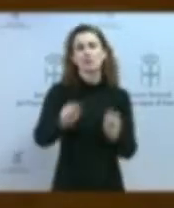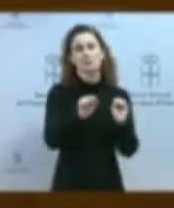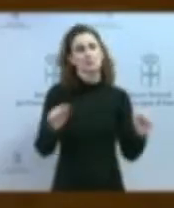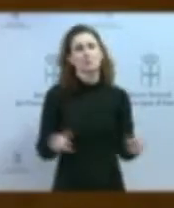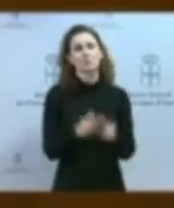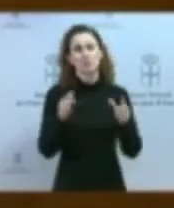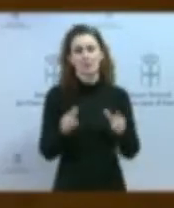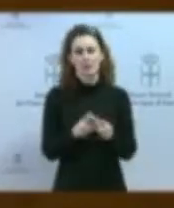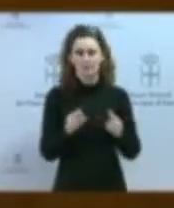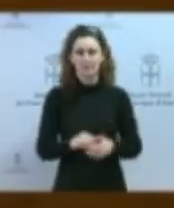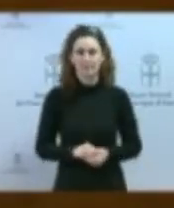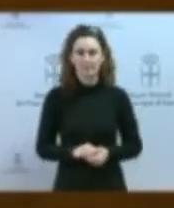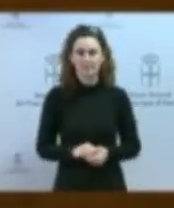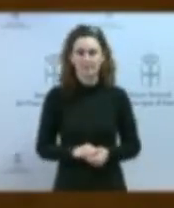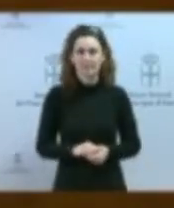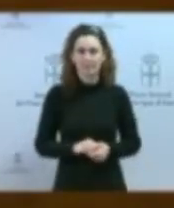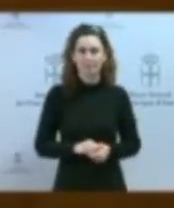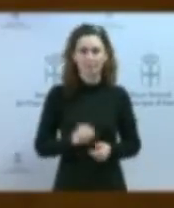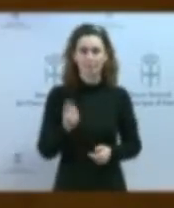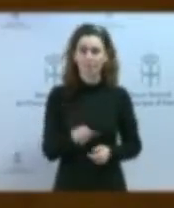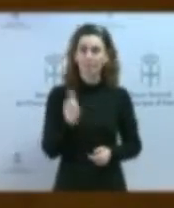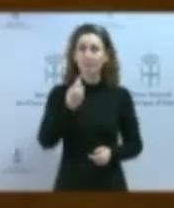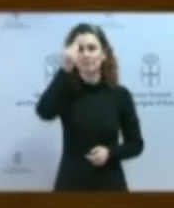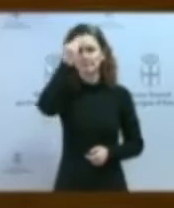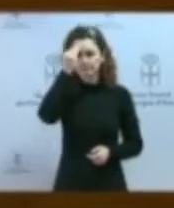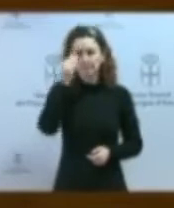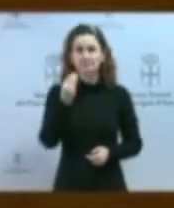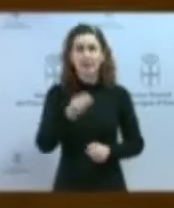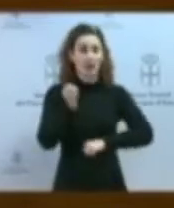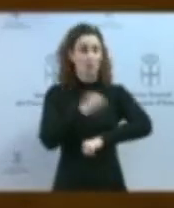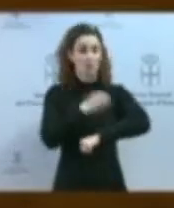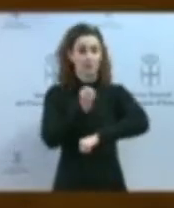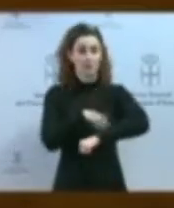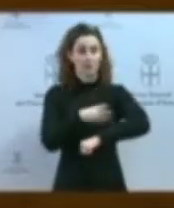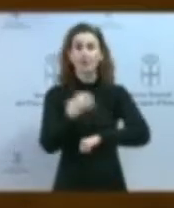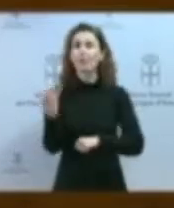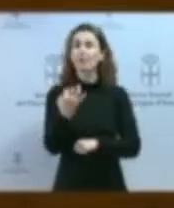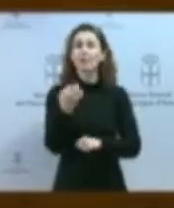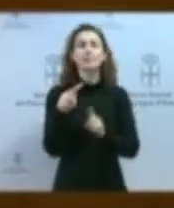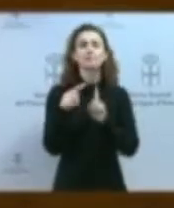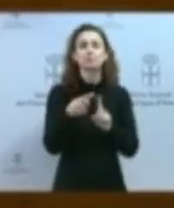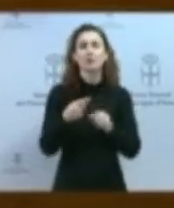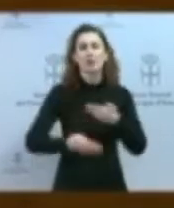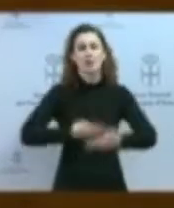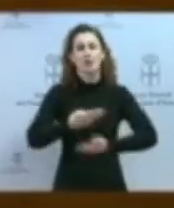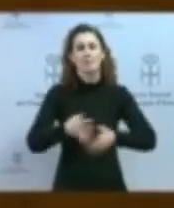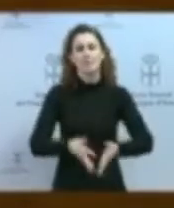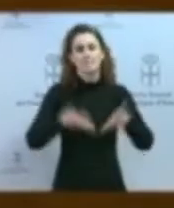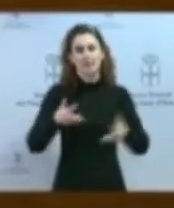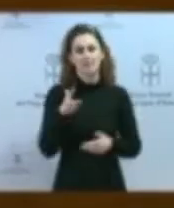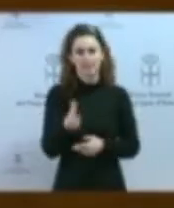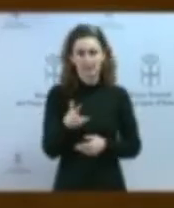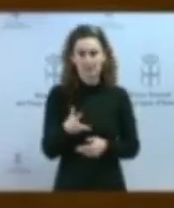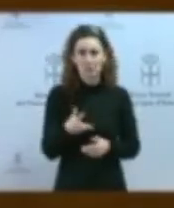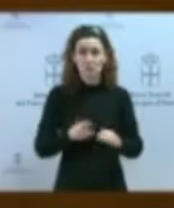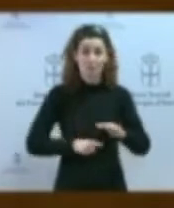Creíamos que este ahorro debía servir para avanzar, para ampliar derechos, para crecer el sistema de protección social asturiano y no para destinarlo